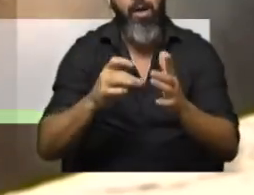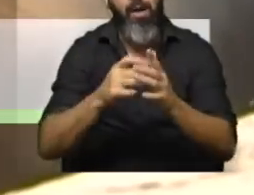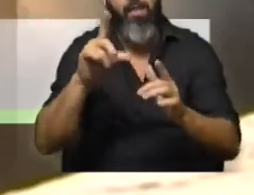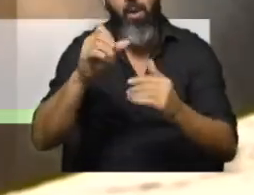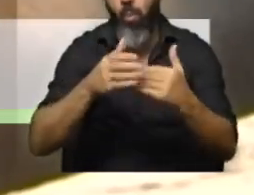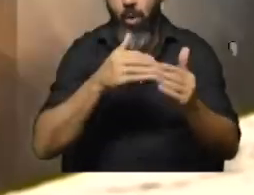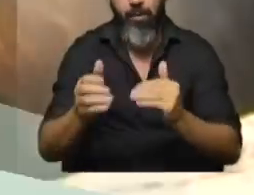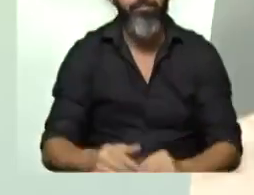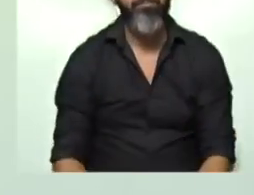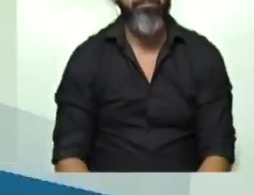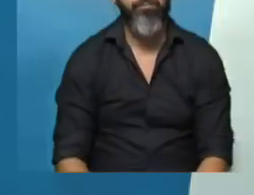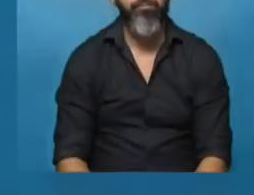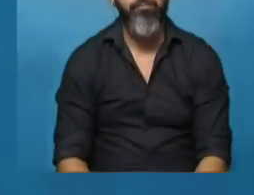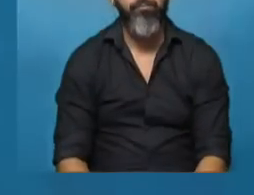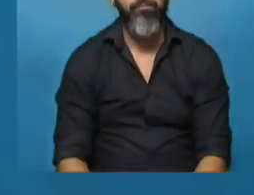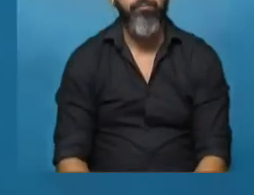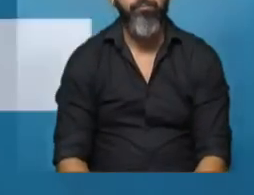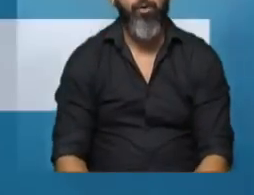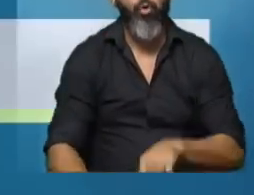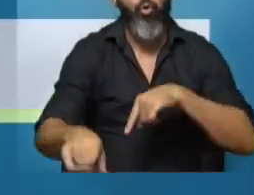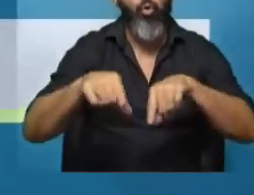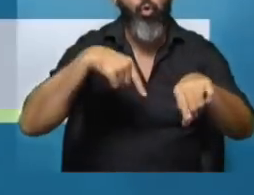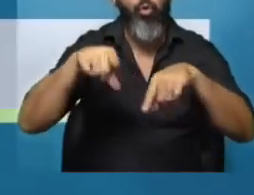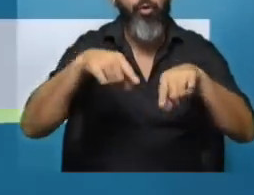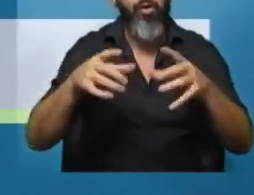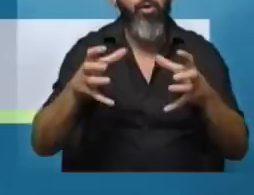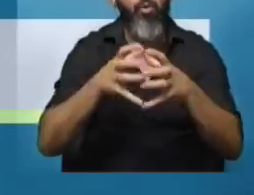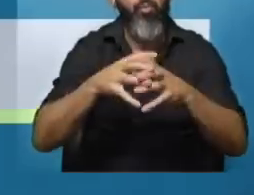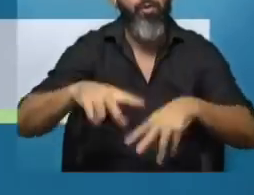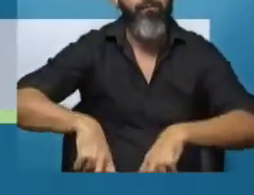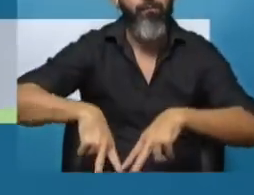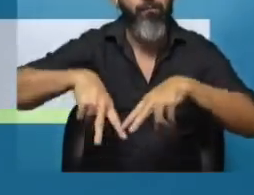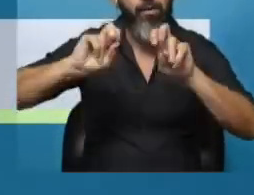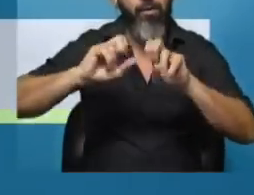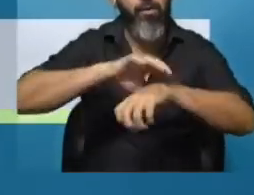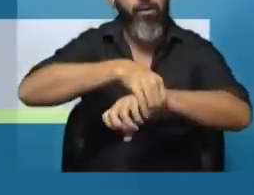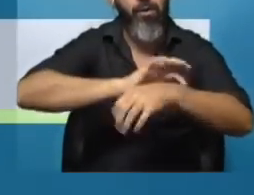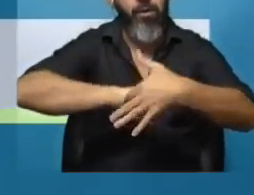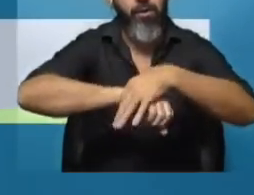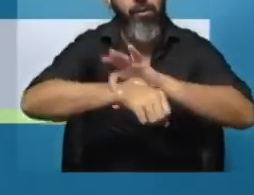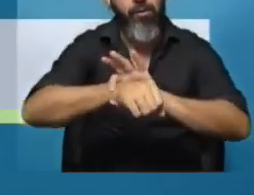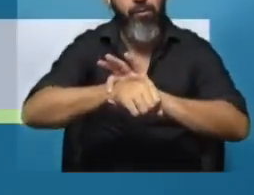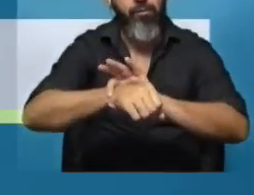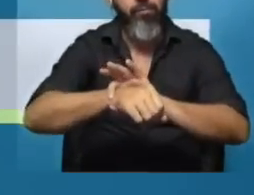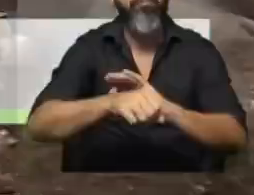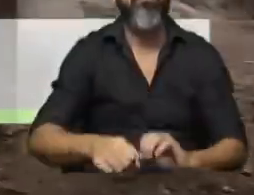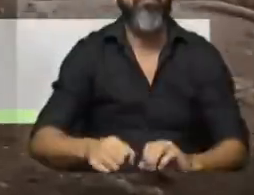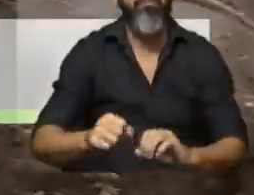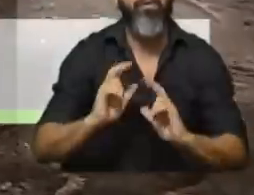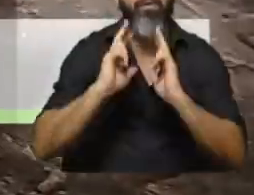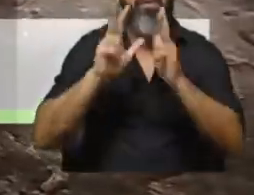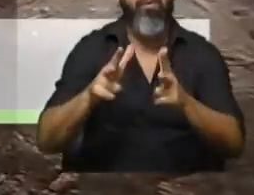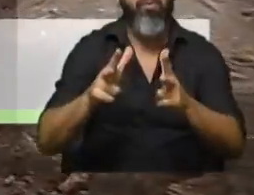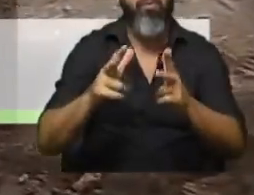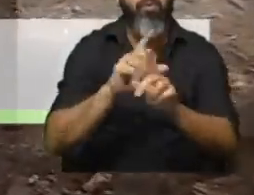del agua la coordinadora del grupo de investigación en Antropología forense Alicia luciardo